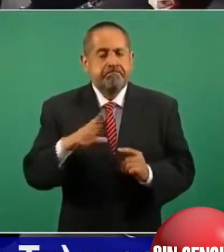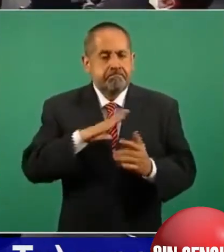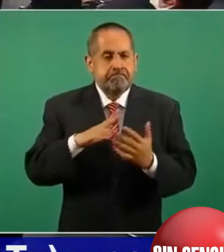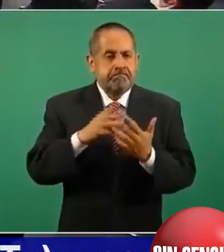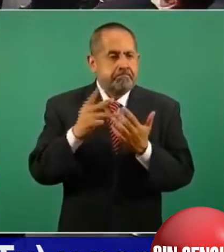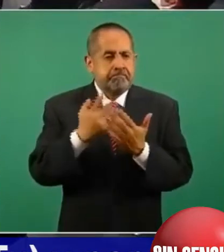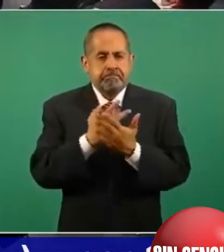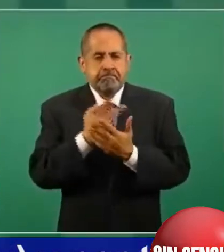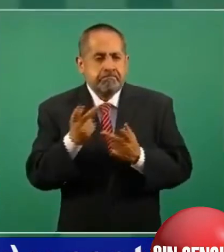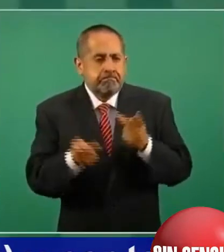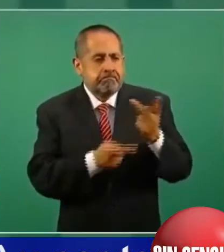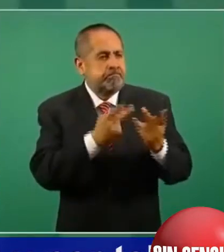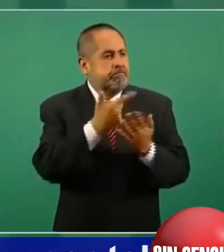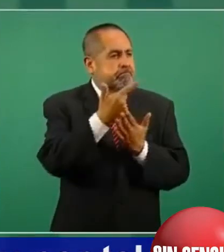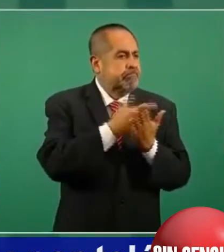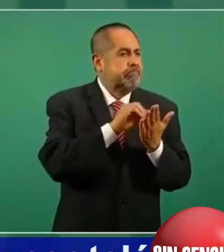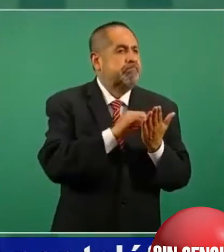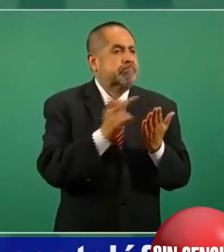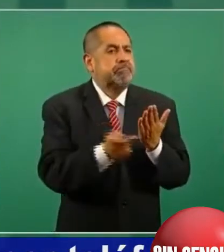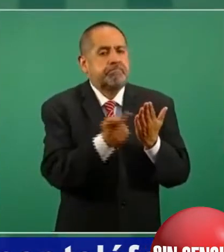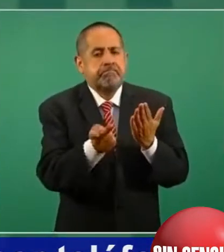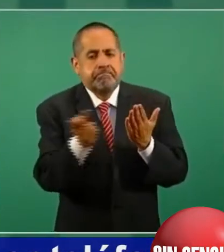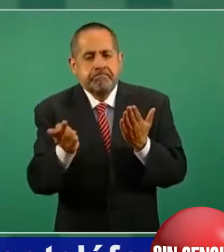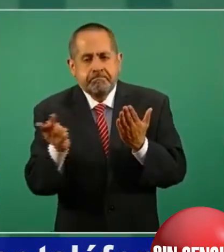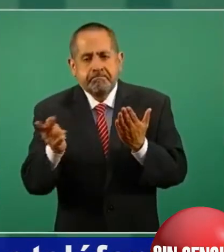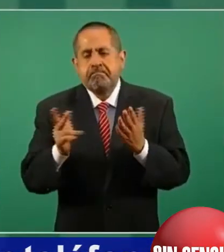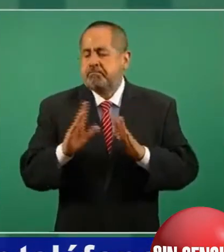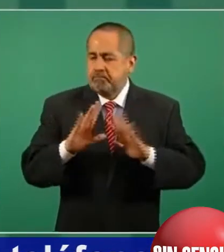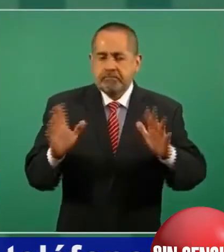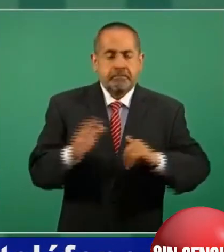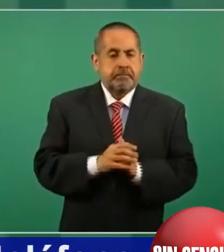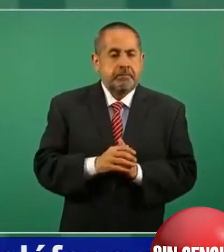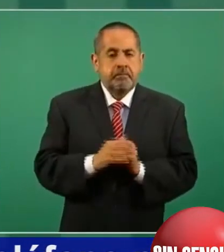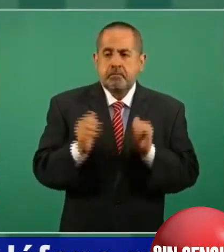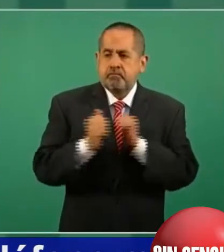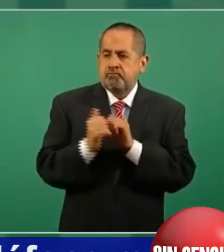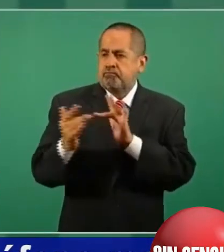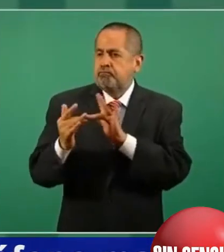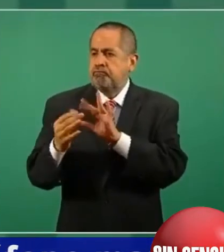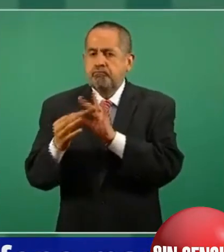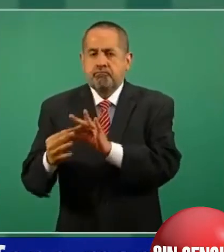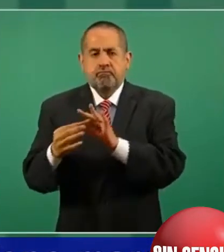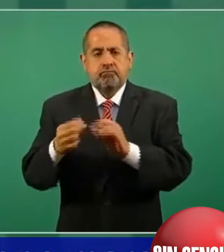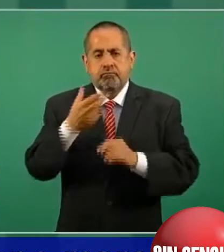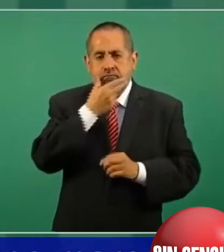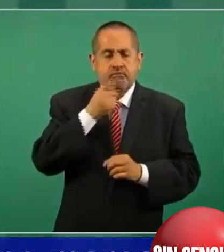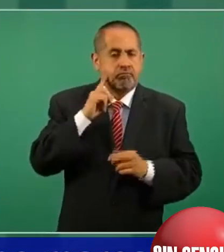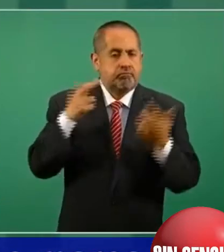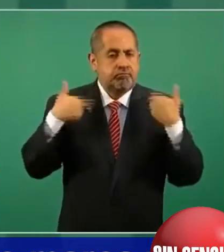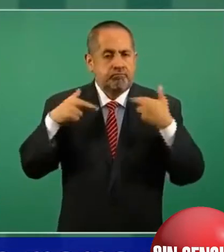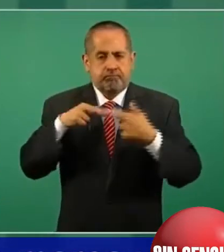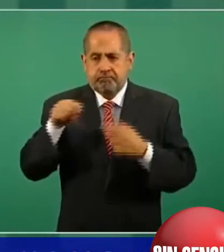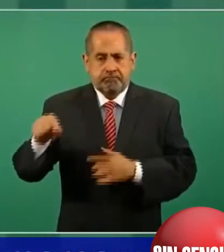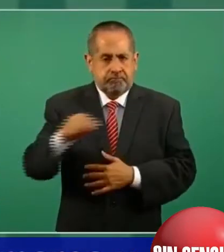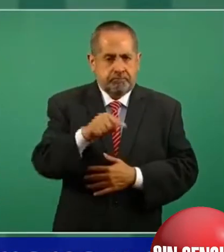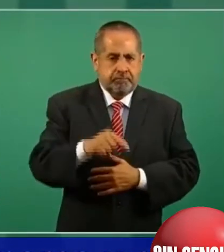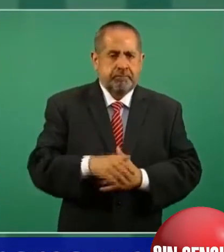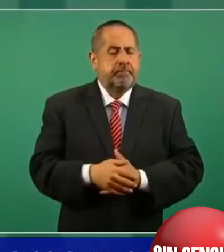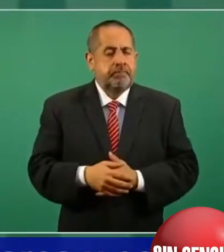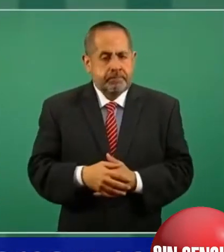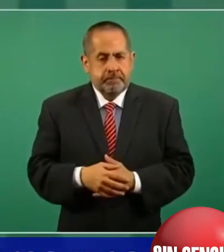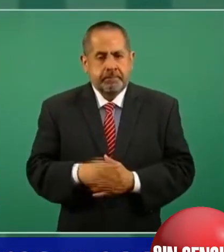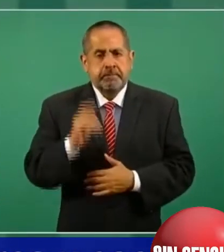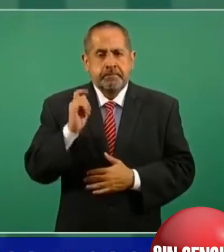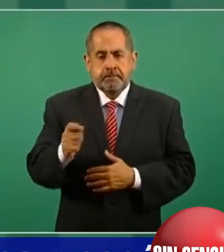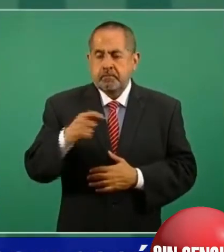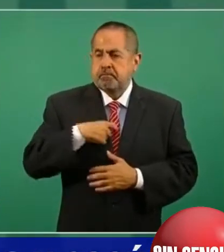encuestas y relación que tenemos con las maestras y los maestros. Hemos tenido una práctica